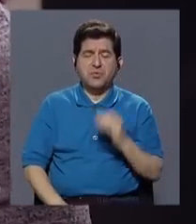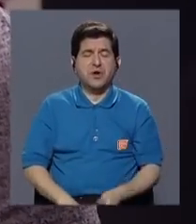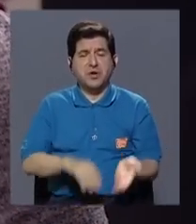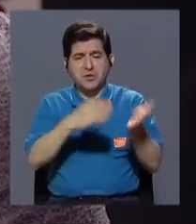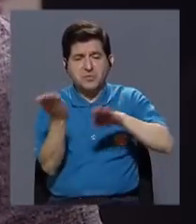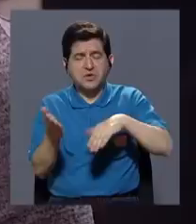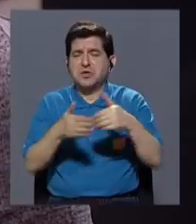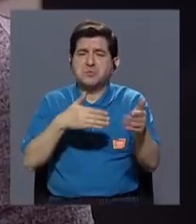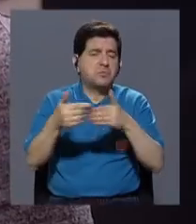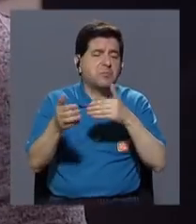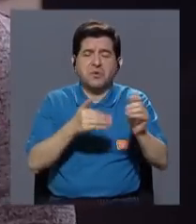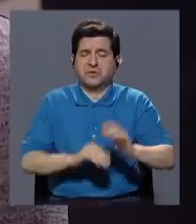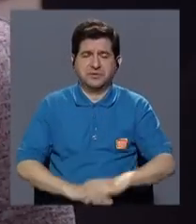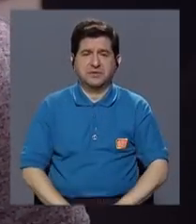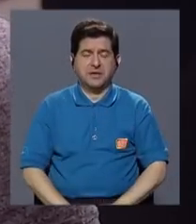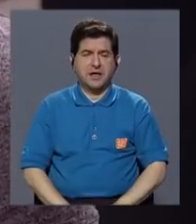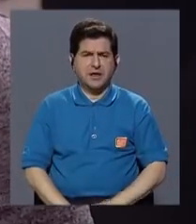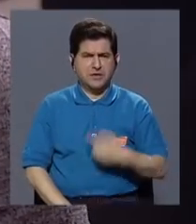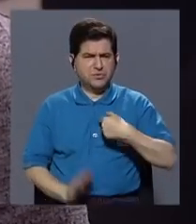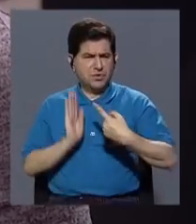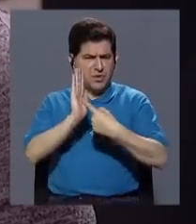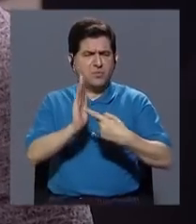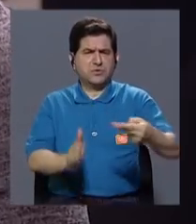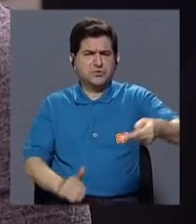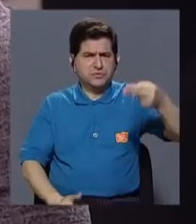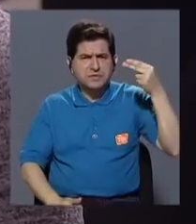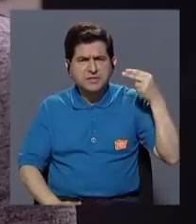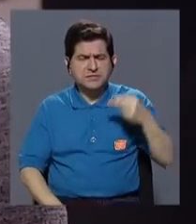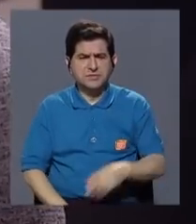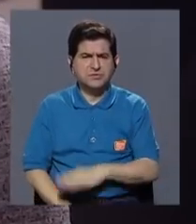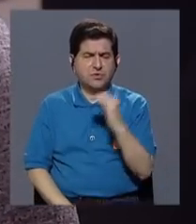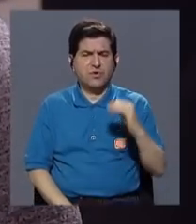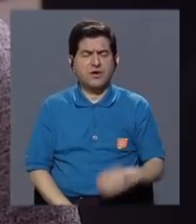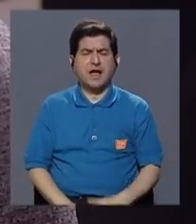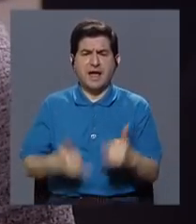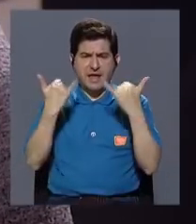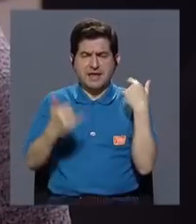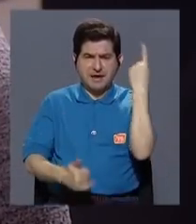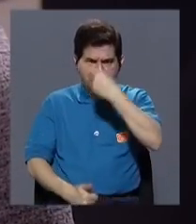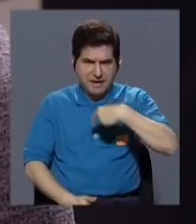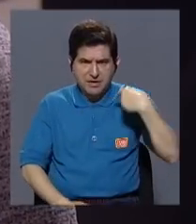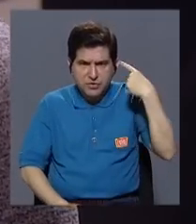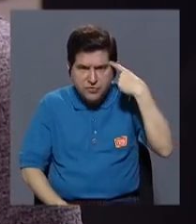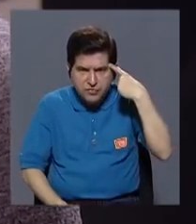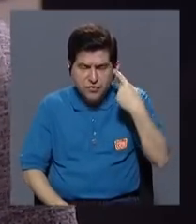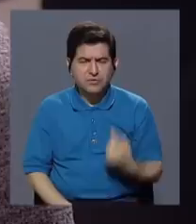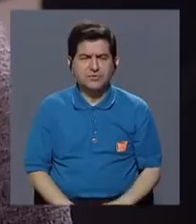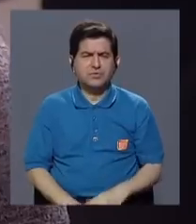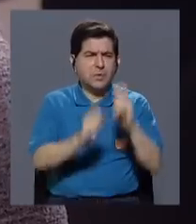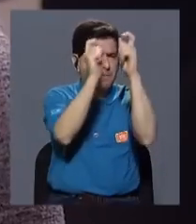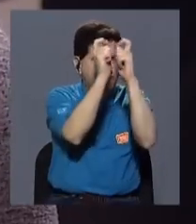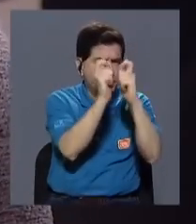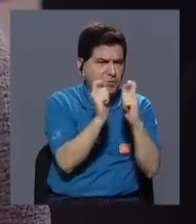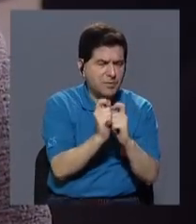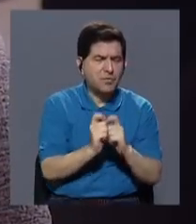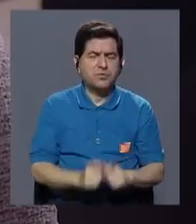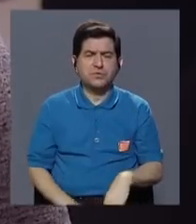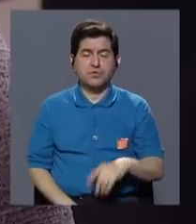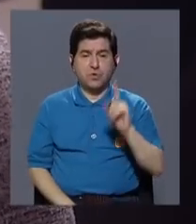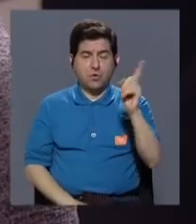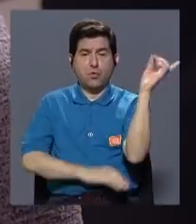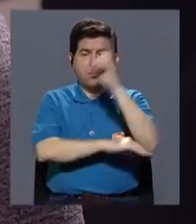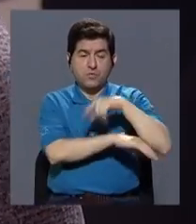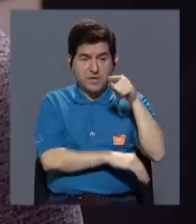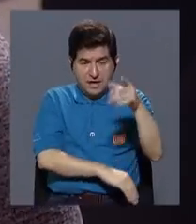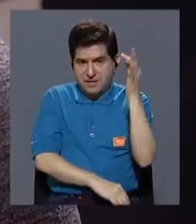menciones sirve un café cuando te pongo la historia cuando te ponemos la cara cuando te ponemos cada detalle de un día de esta